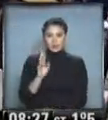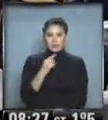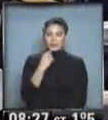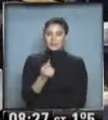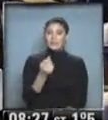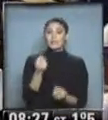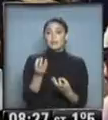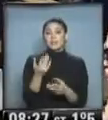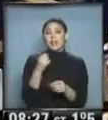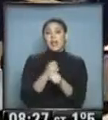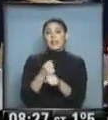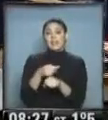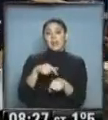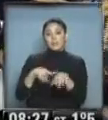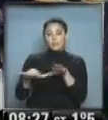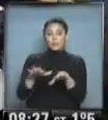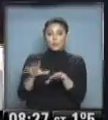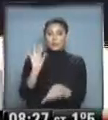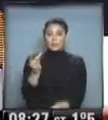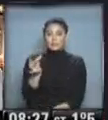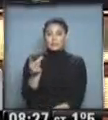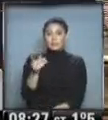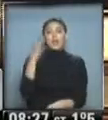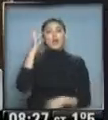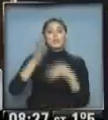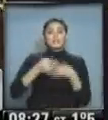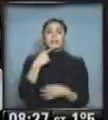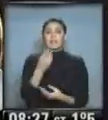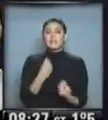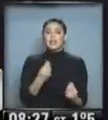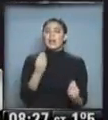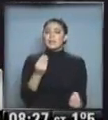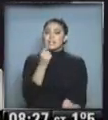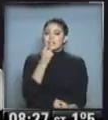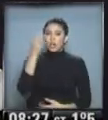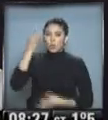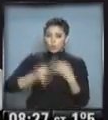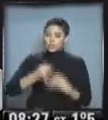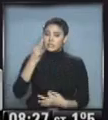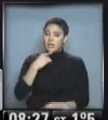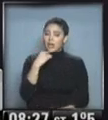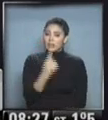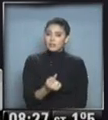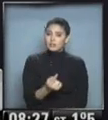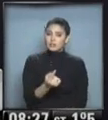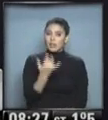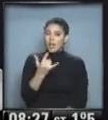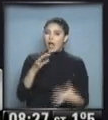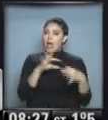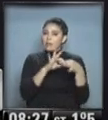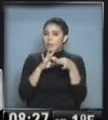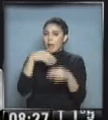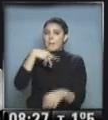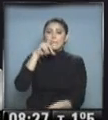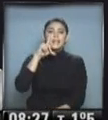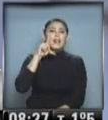ese momento, como usted señala, la justicia va a determinar. Ahora, ¿qué pasa, Rossi, si la justicia determina vínculo de